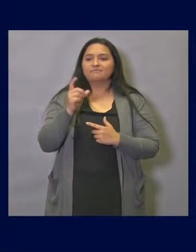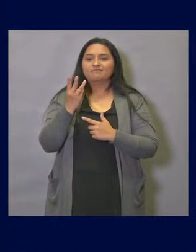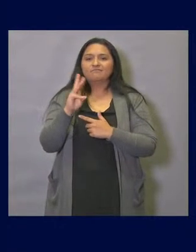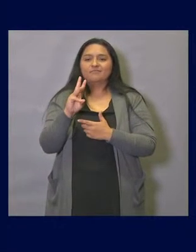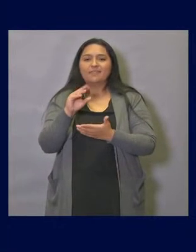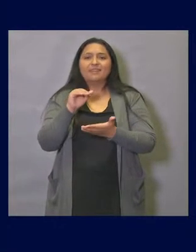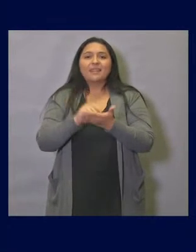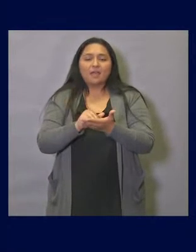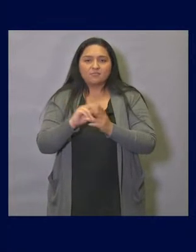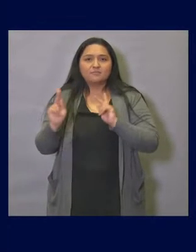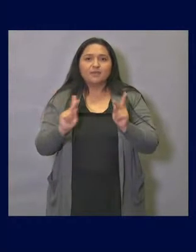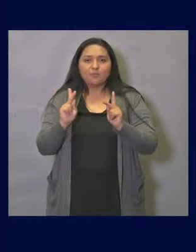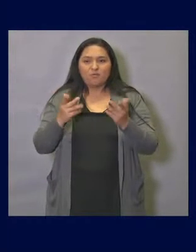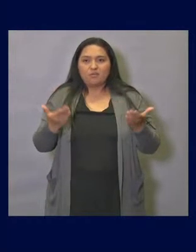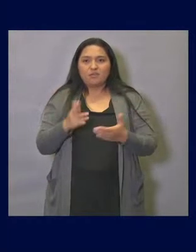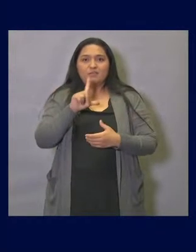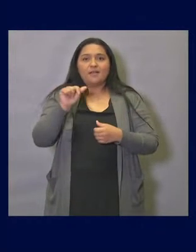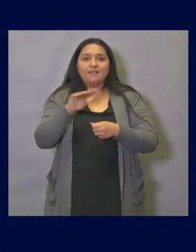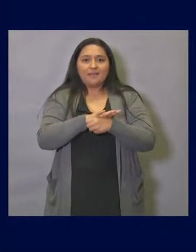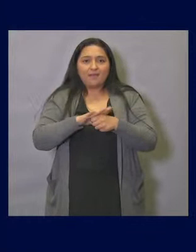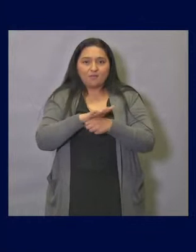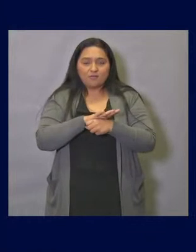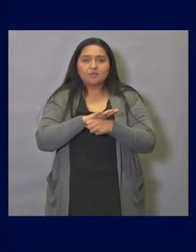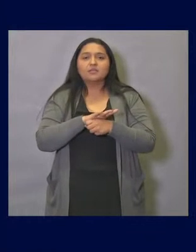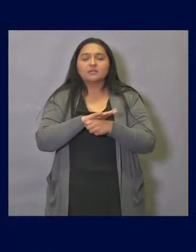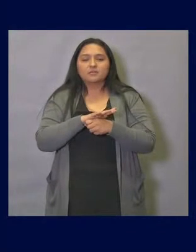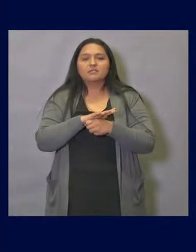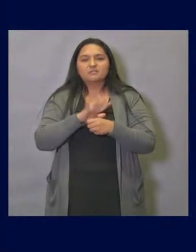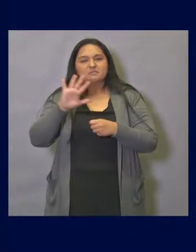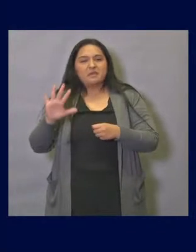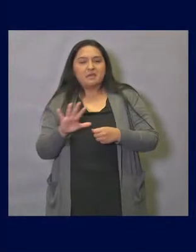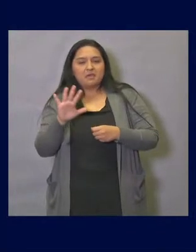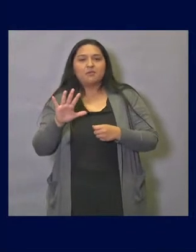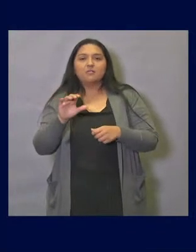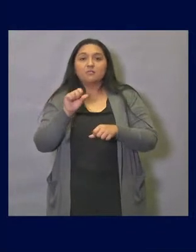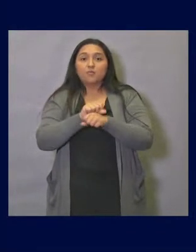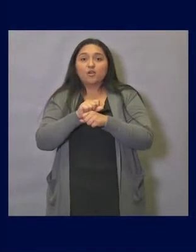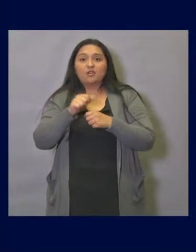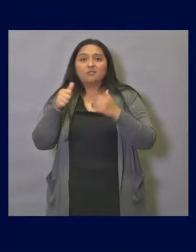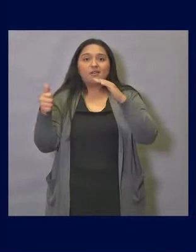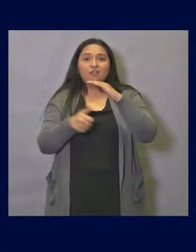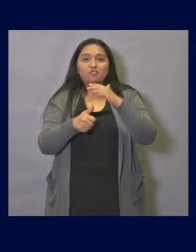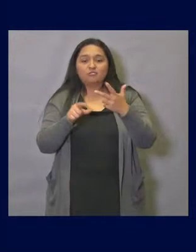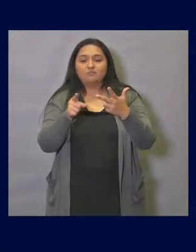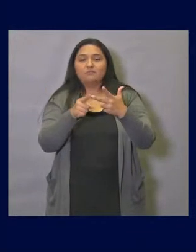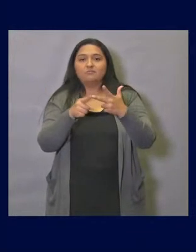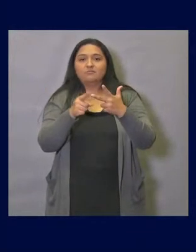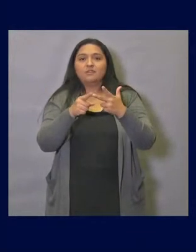116,000 personas en el condado de Los Ángeles trabajan en servicios de emergencia y son